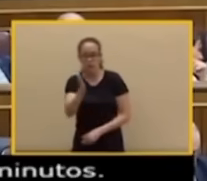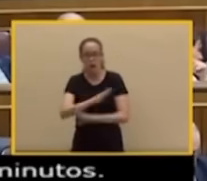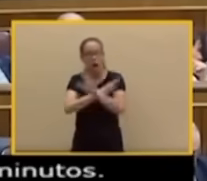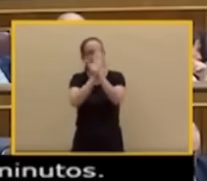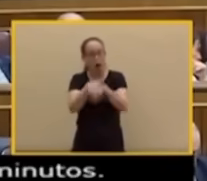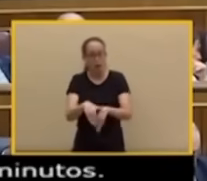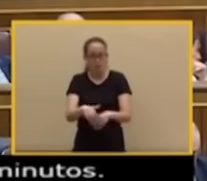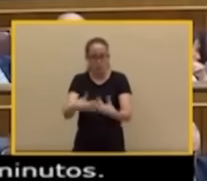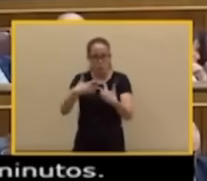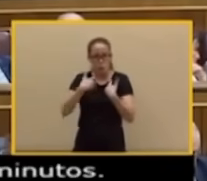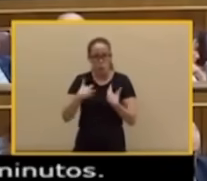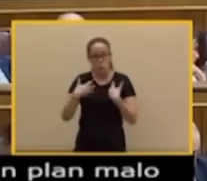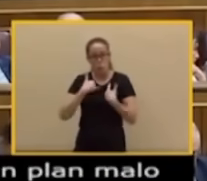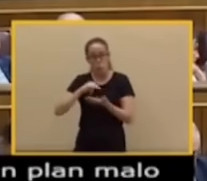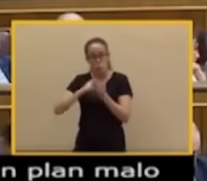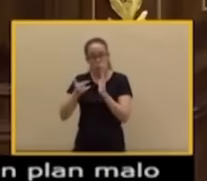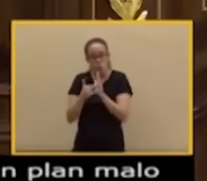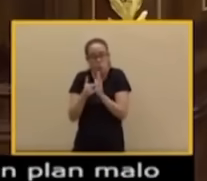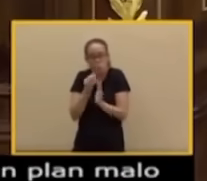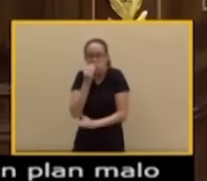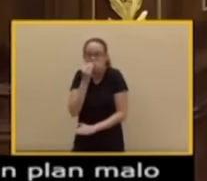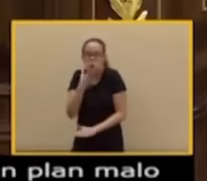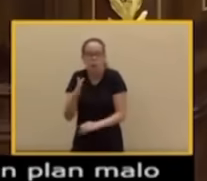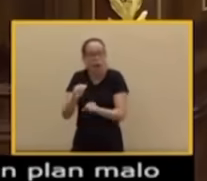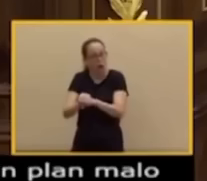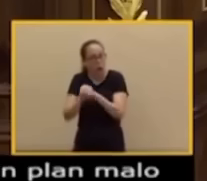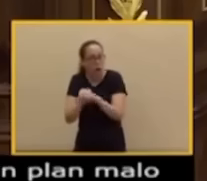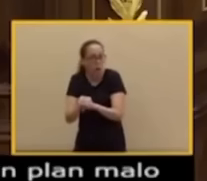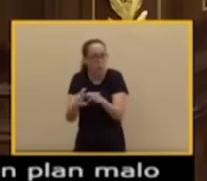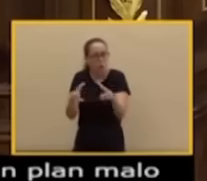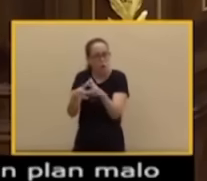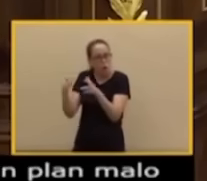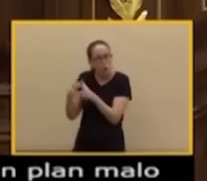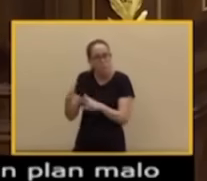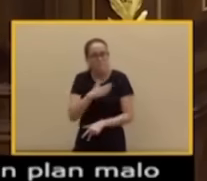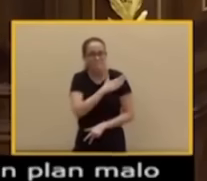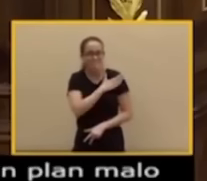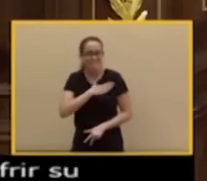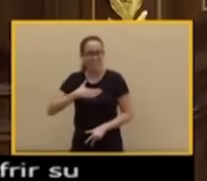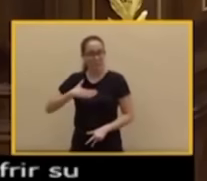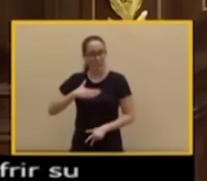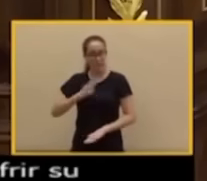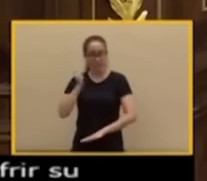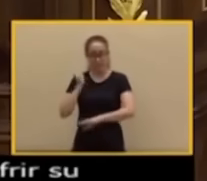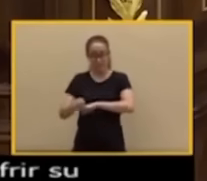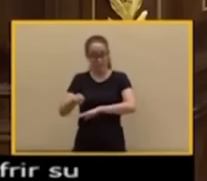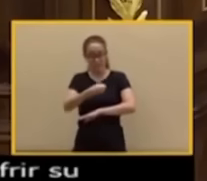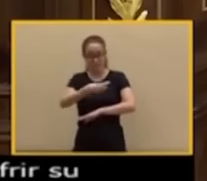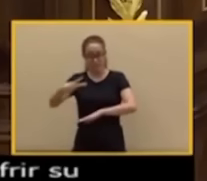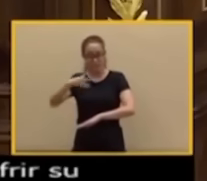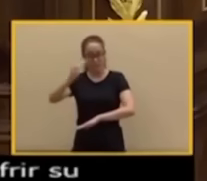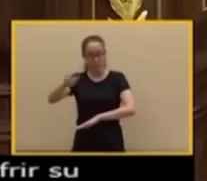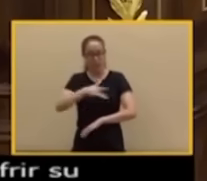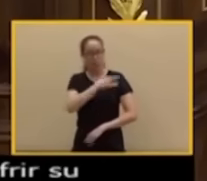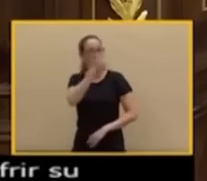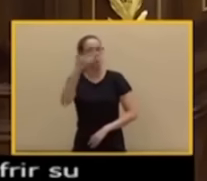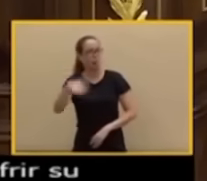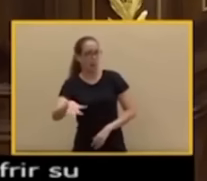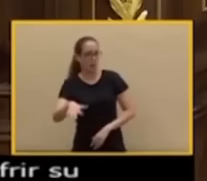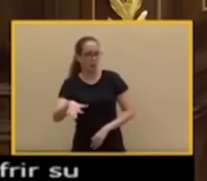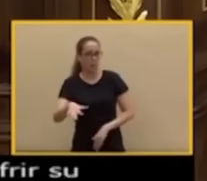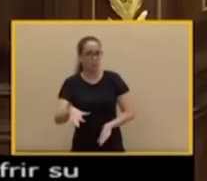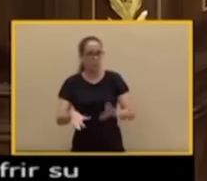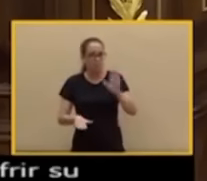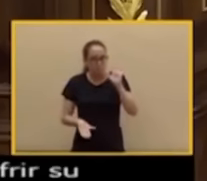bueno para sus amigos, para sus socios, para los que quieren un indulto en una sentencia en Cataluña, pero un mal plan para los que defienden